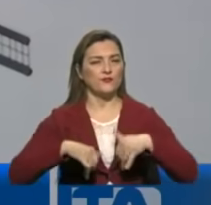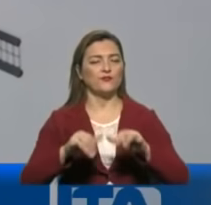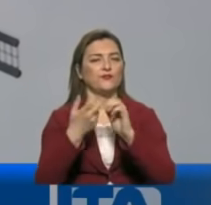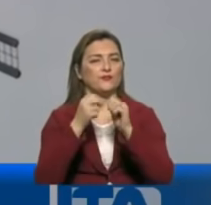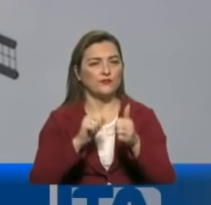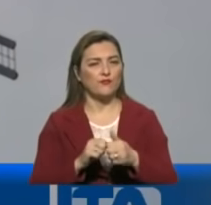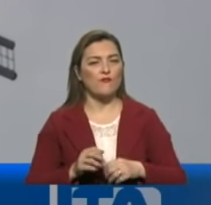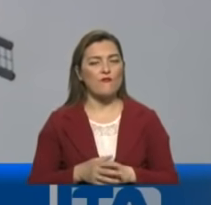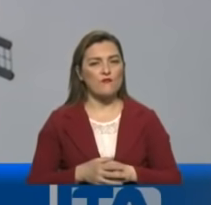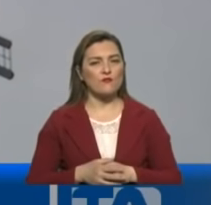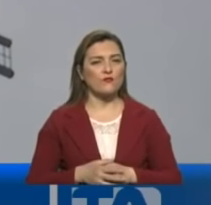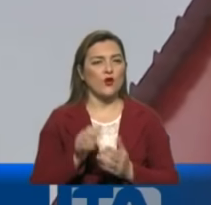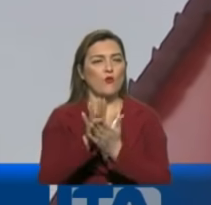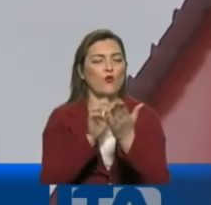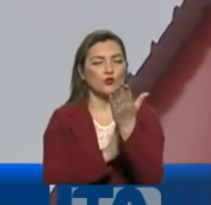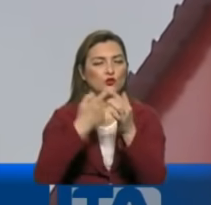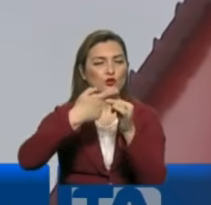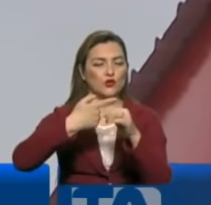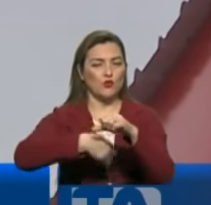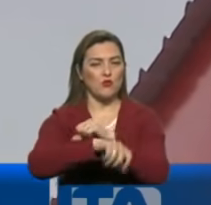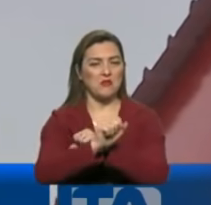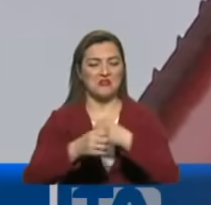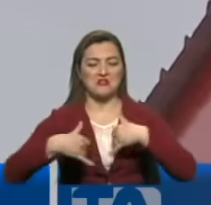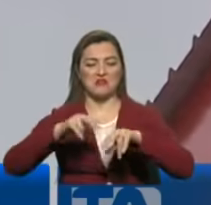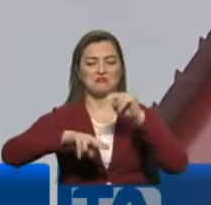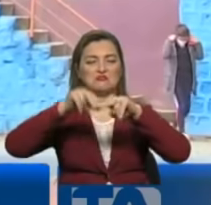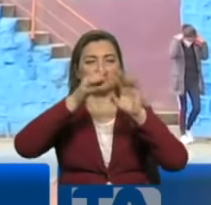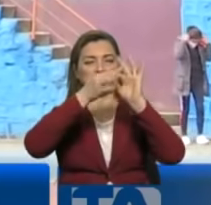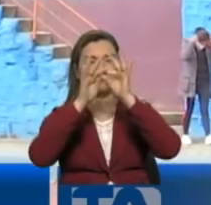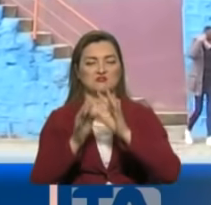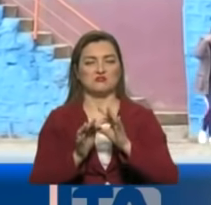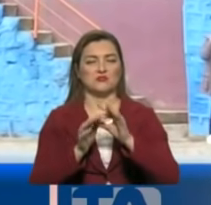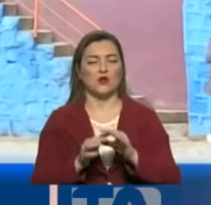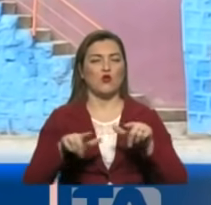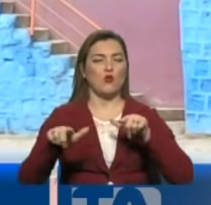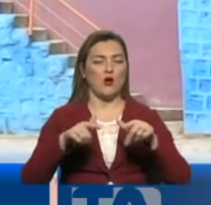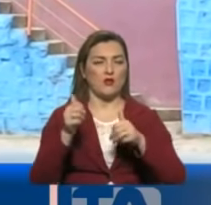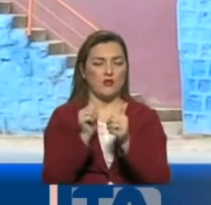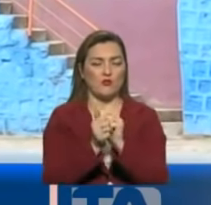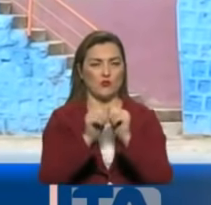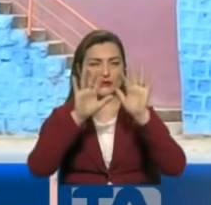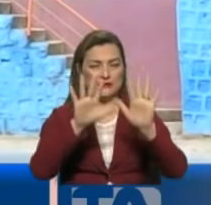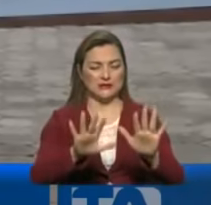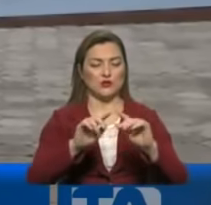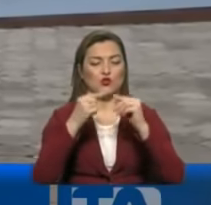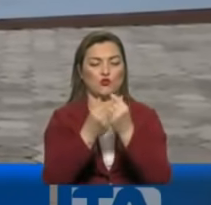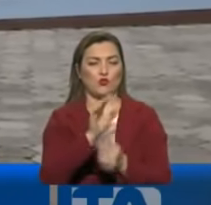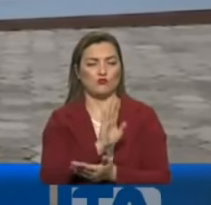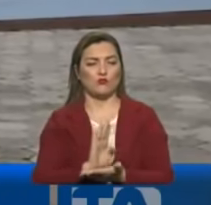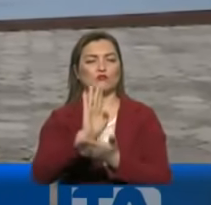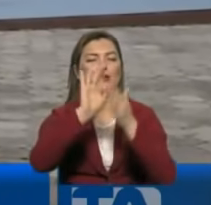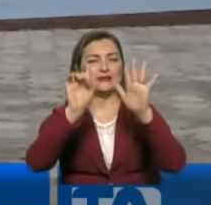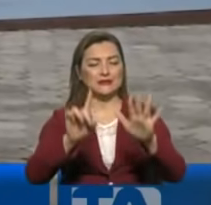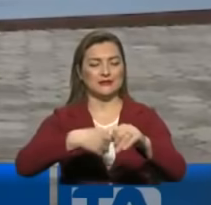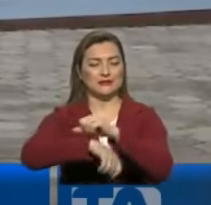ejecutando el cuestionado proyecto Quito a la Cancha, que contempla la intervención de espacios deportivos de 10 ligas barriales y